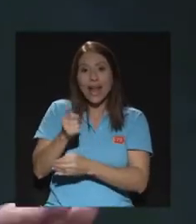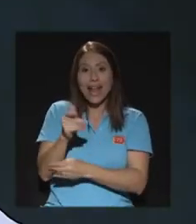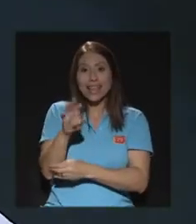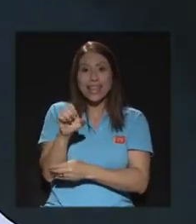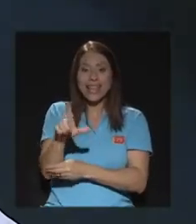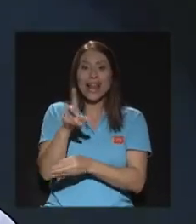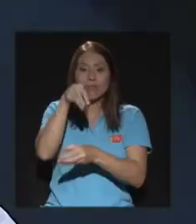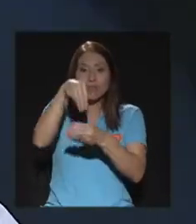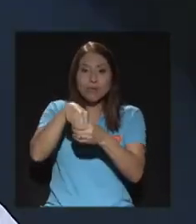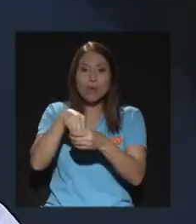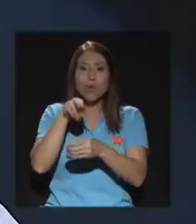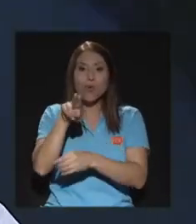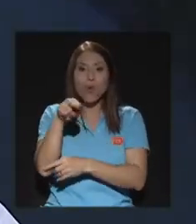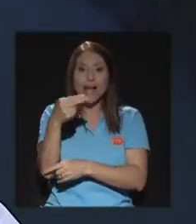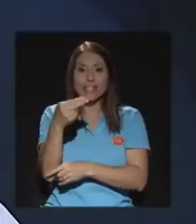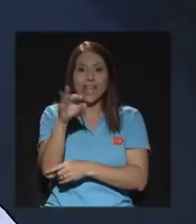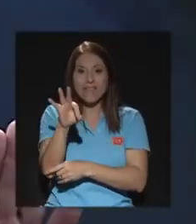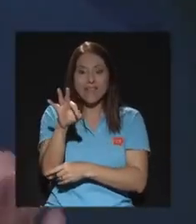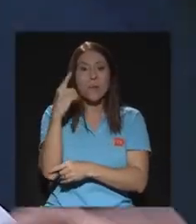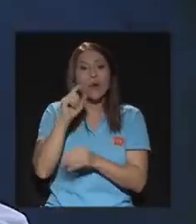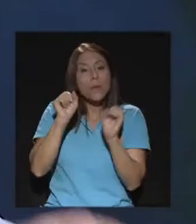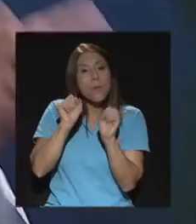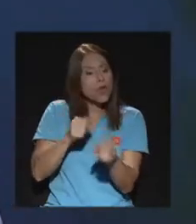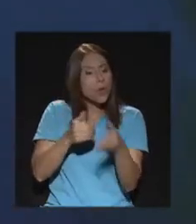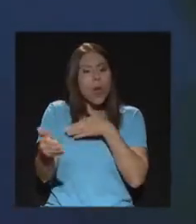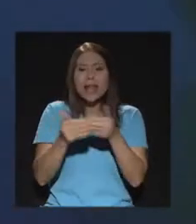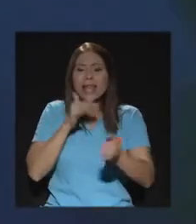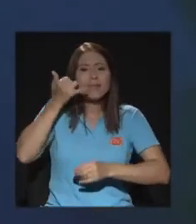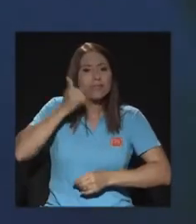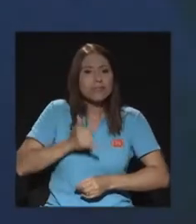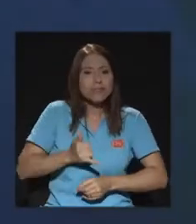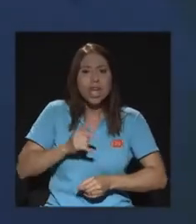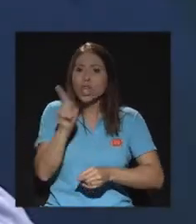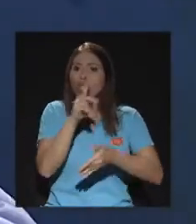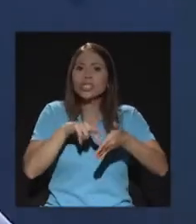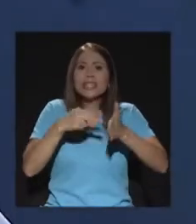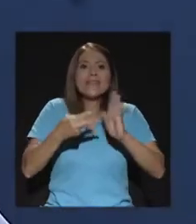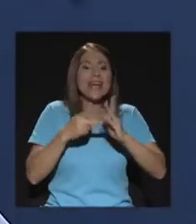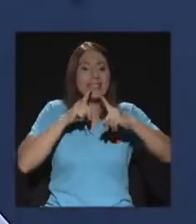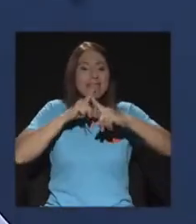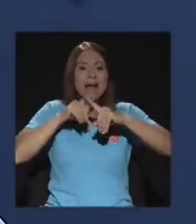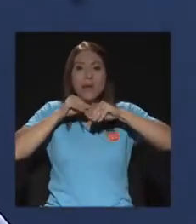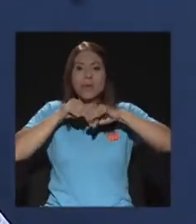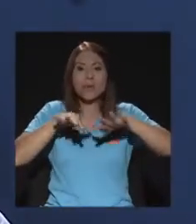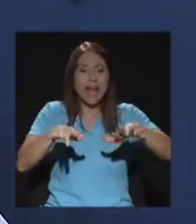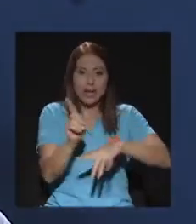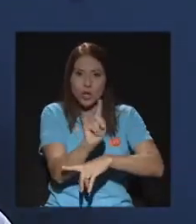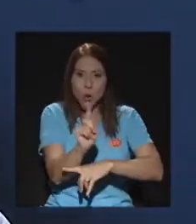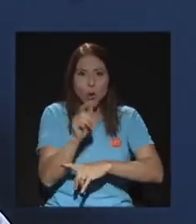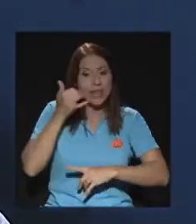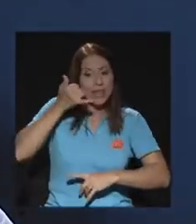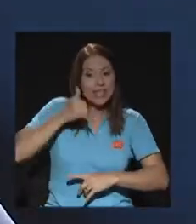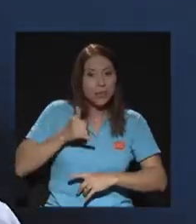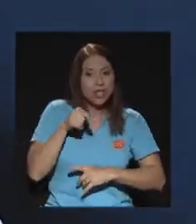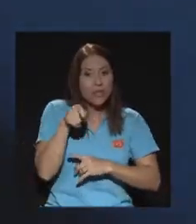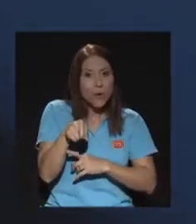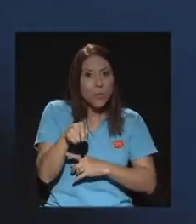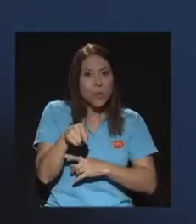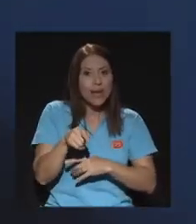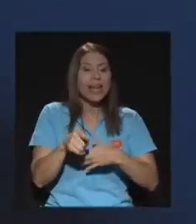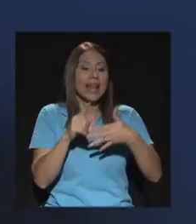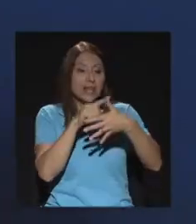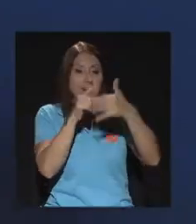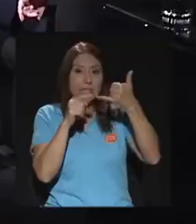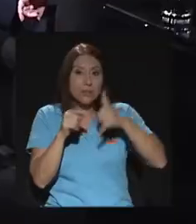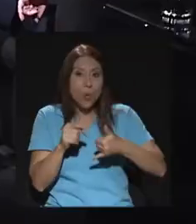de cualquier dispositivo móvil. Entonces, no es que se van a multiplicar. El dispositivo móvil es uno por canal de